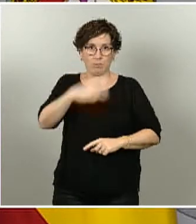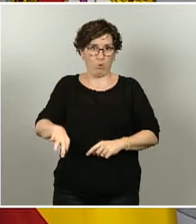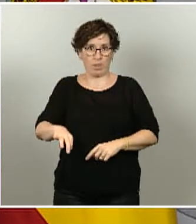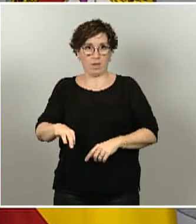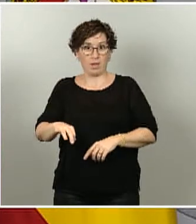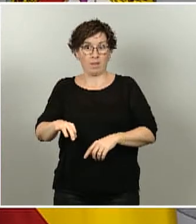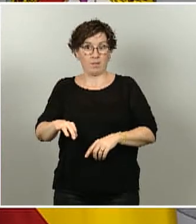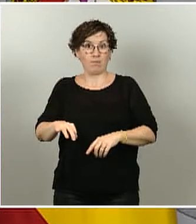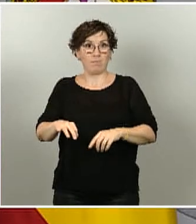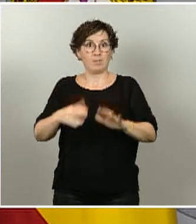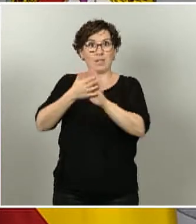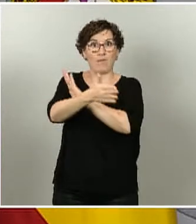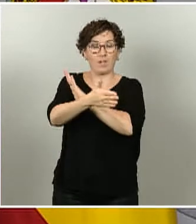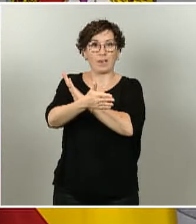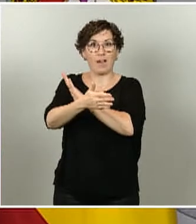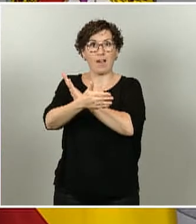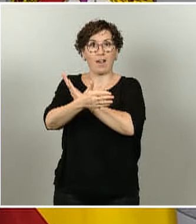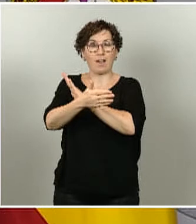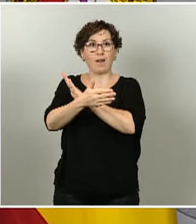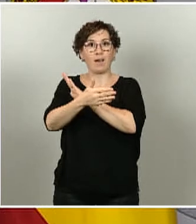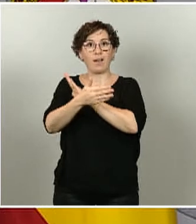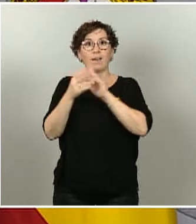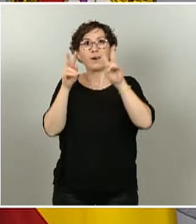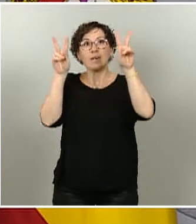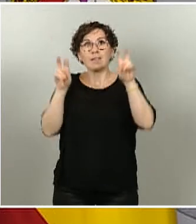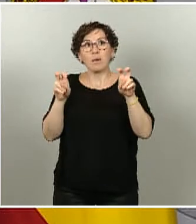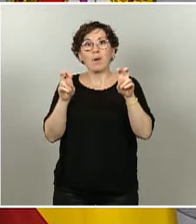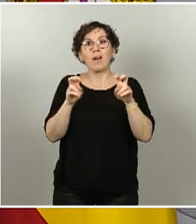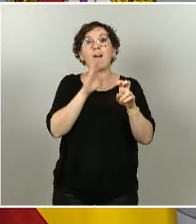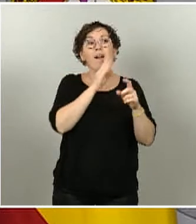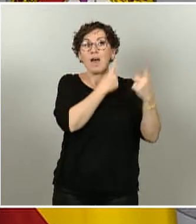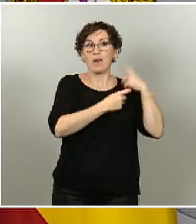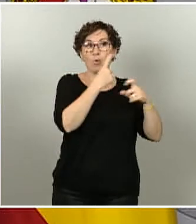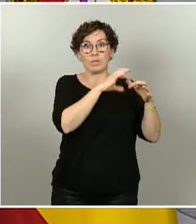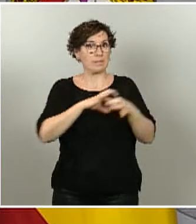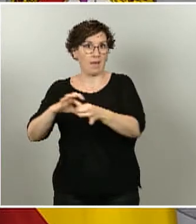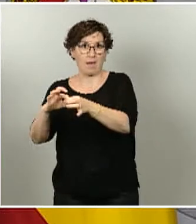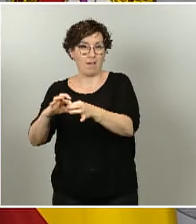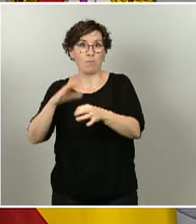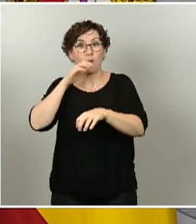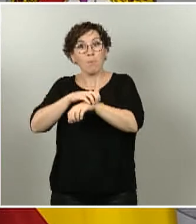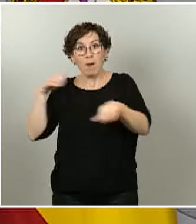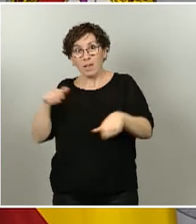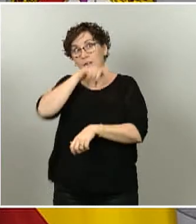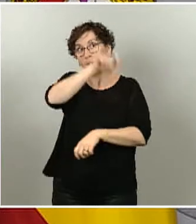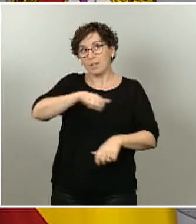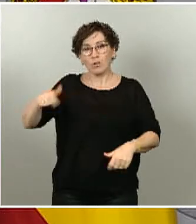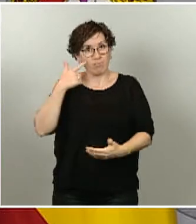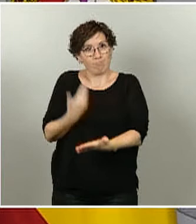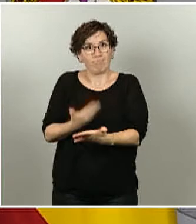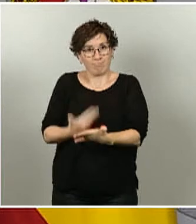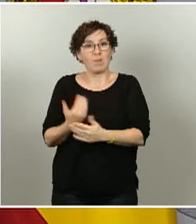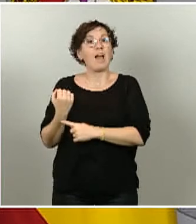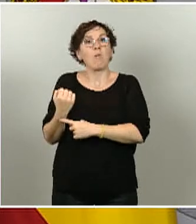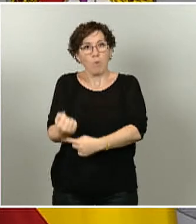resultados y a la cuestión que le planteaba en relación con las encuestas, en donde la gran mayoría de los ciudadanos apoyan que se mantenga el